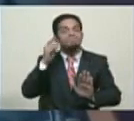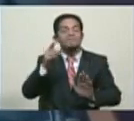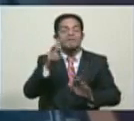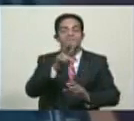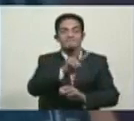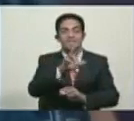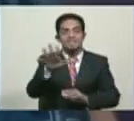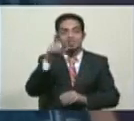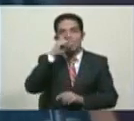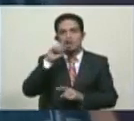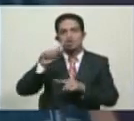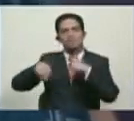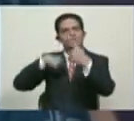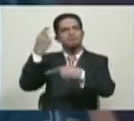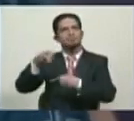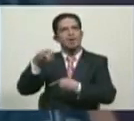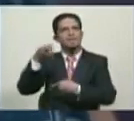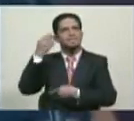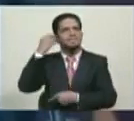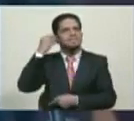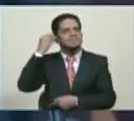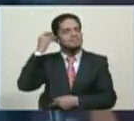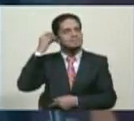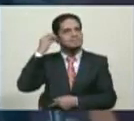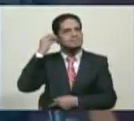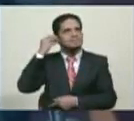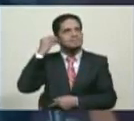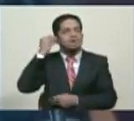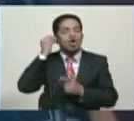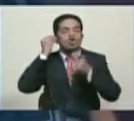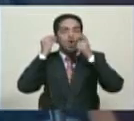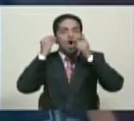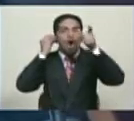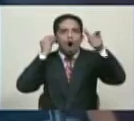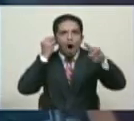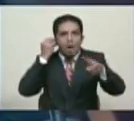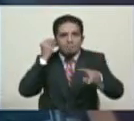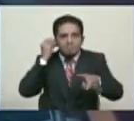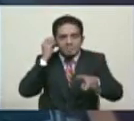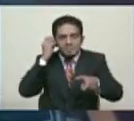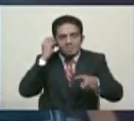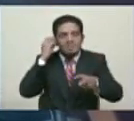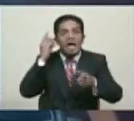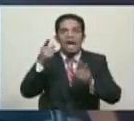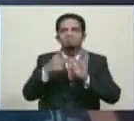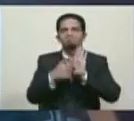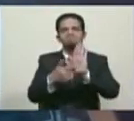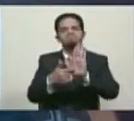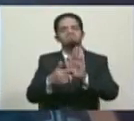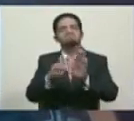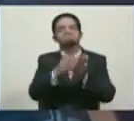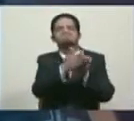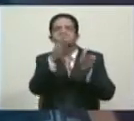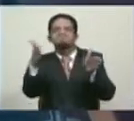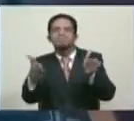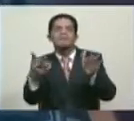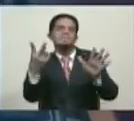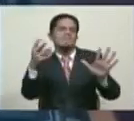después, sino por el hecho de haber sido un hombre que marcará el destino de los próximos 70 o 100